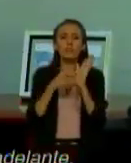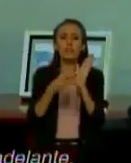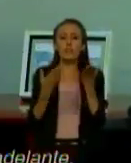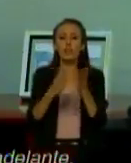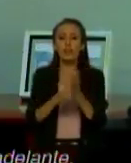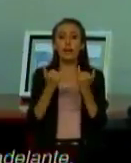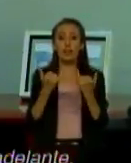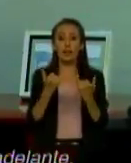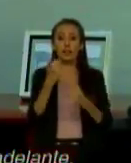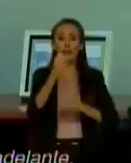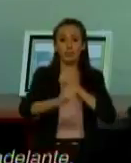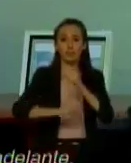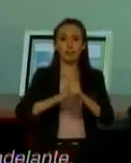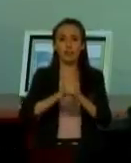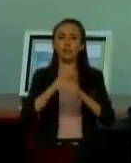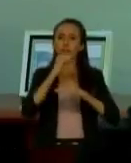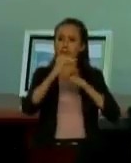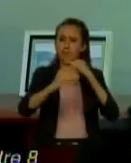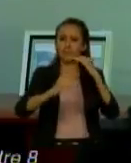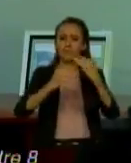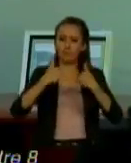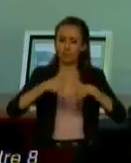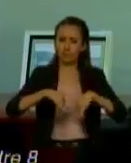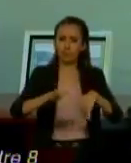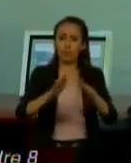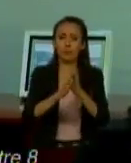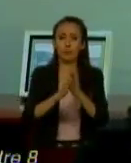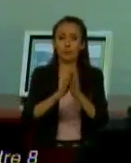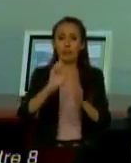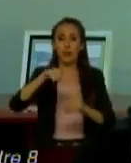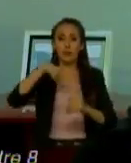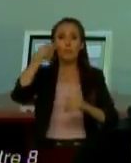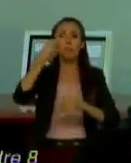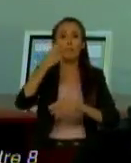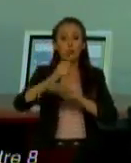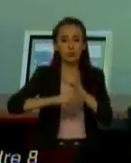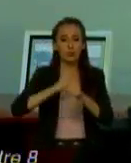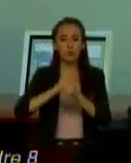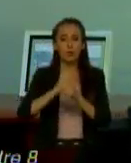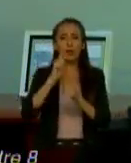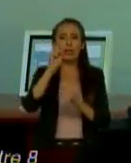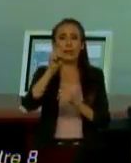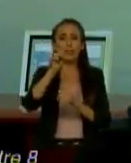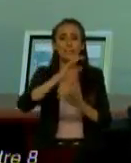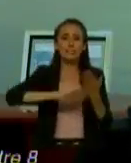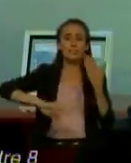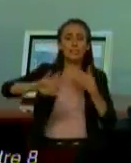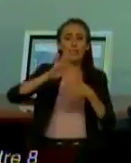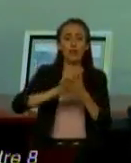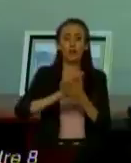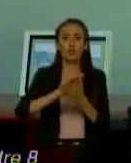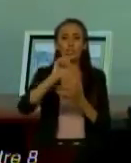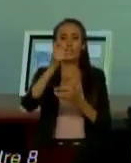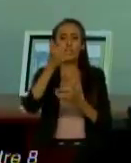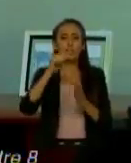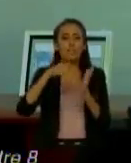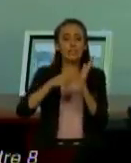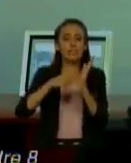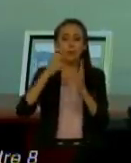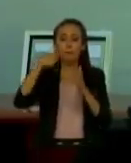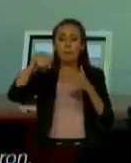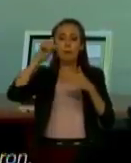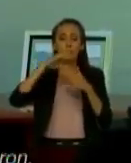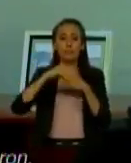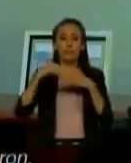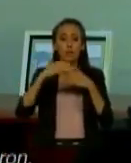año apenas saldremos adelante. Y a partir del próximo necesitamos entre 8 y 10 mil millones de dólares